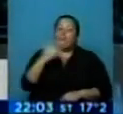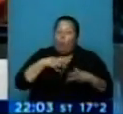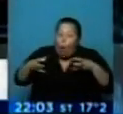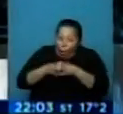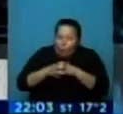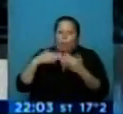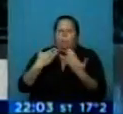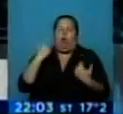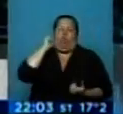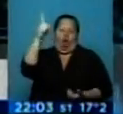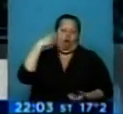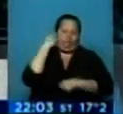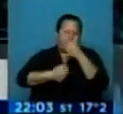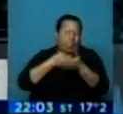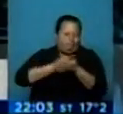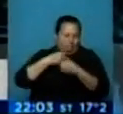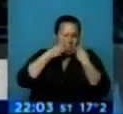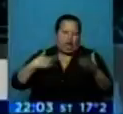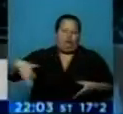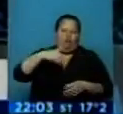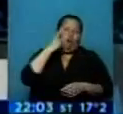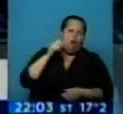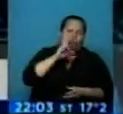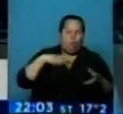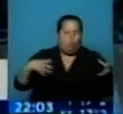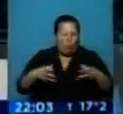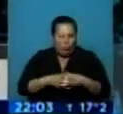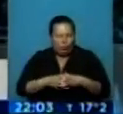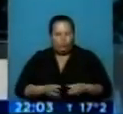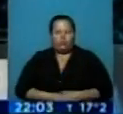unidos triunfaremos, compañeras y compañeras.